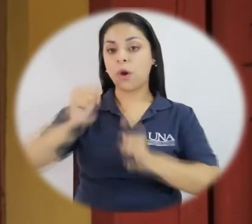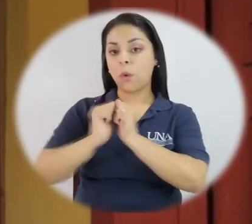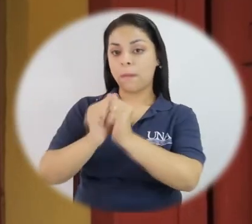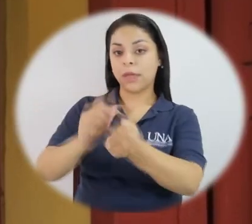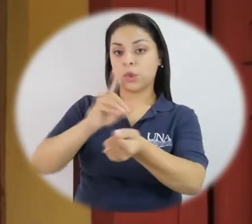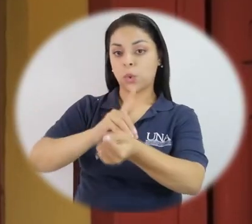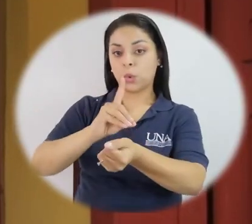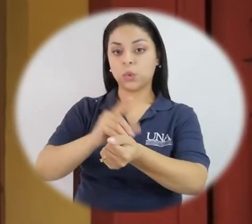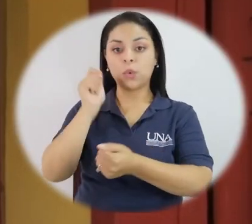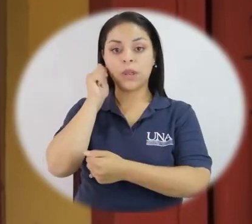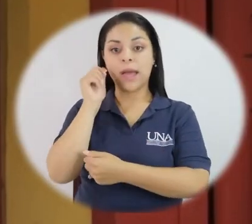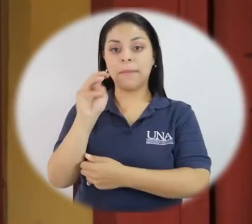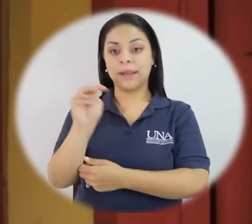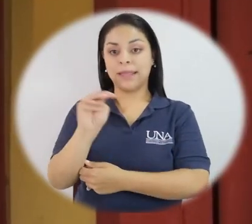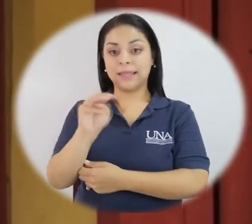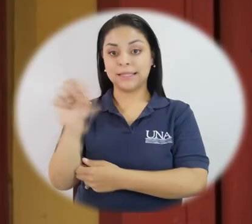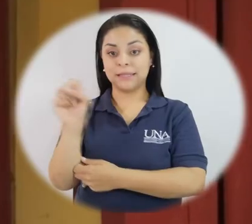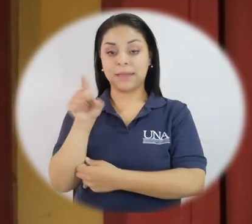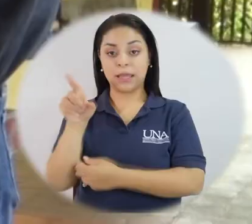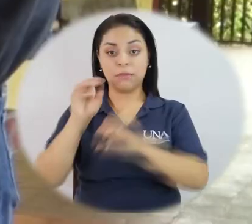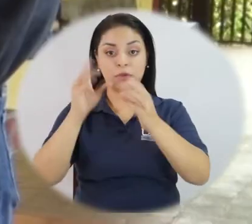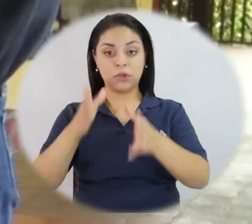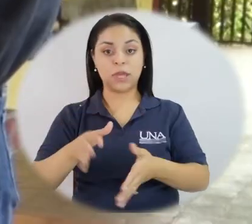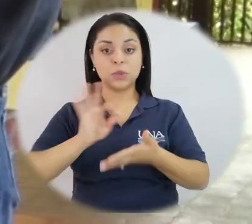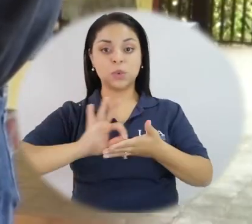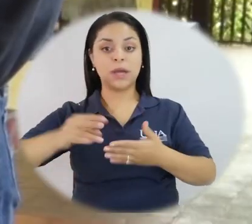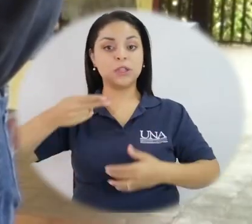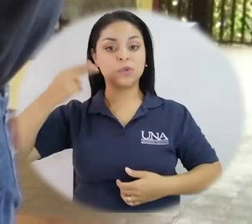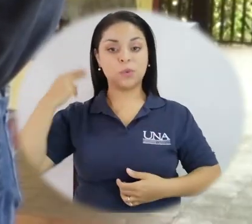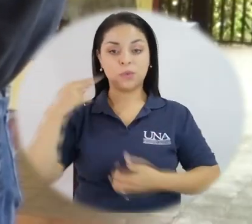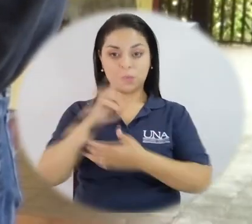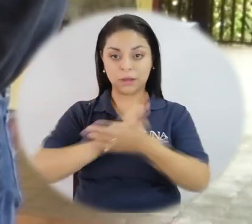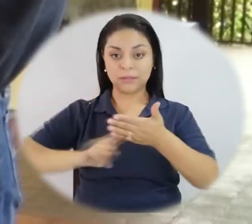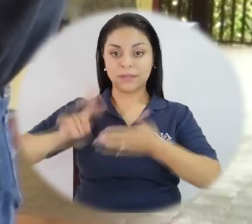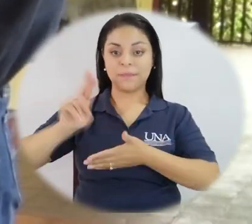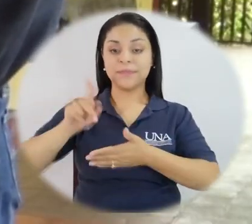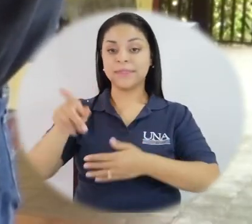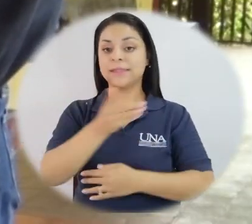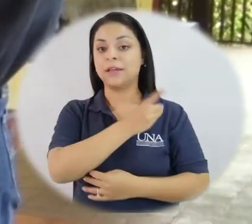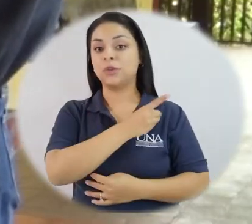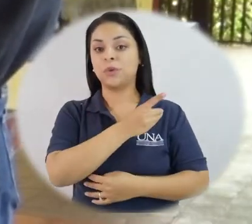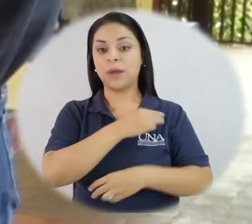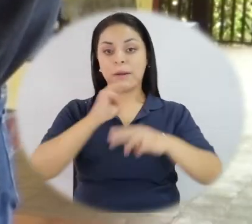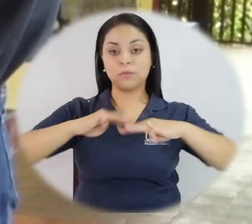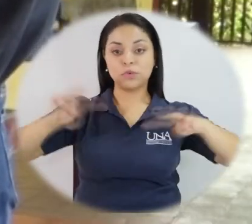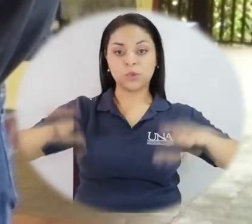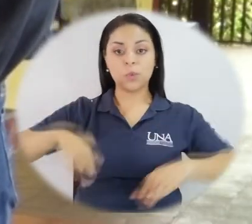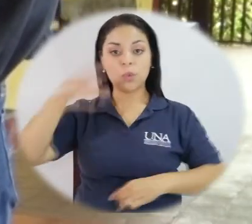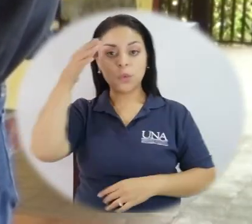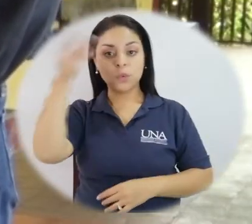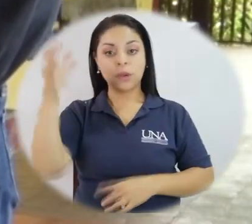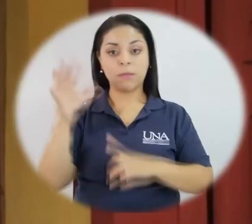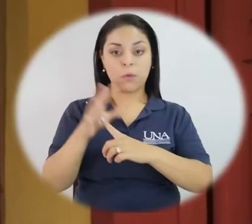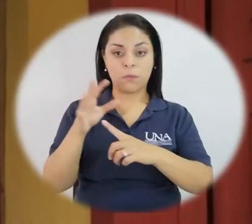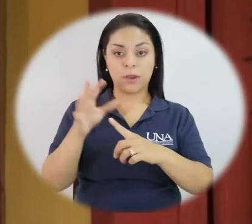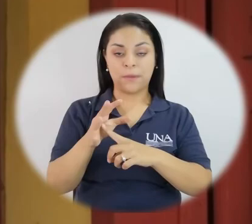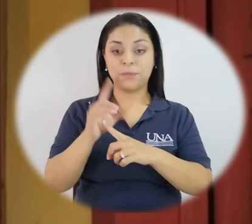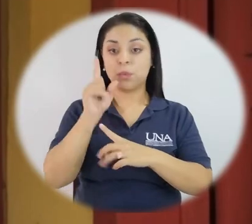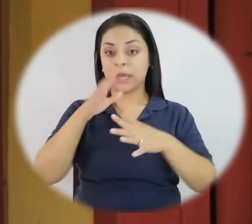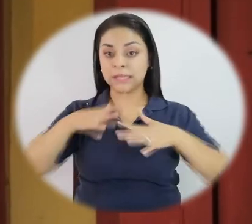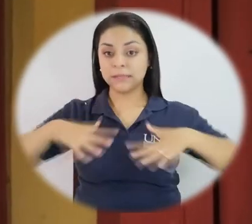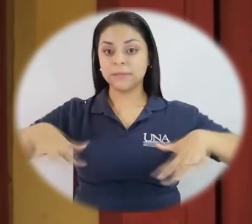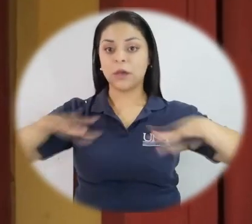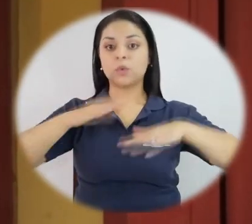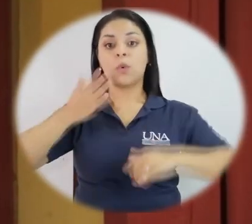doctora Margarita Silva, académica de la Escuela de Historia de la Universidad y directora del Museo de Cultura Popular, un espacio que nos